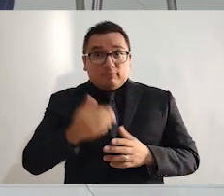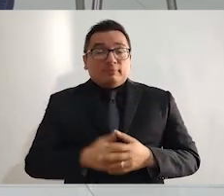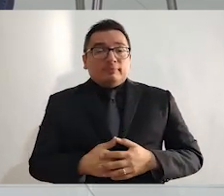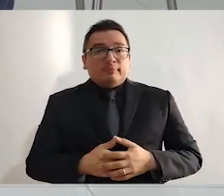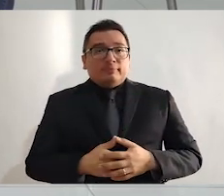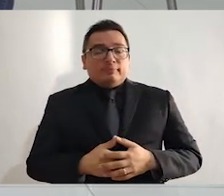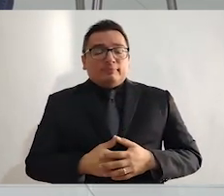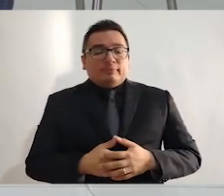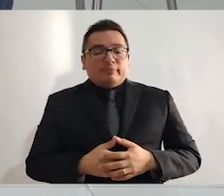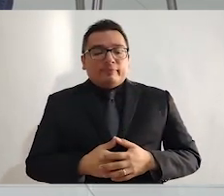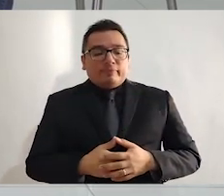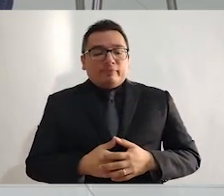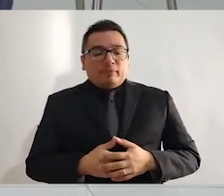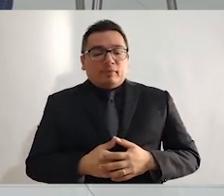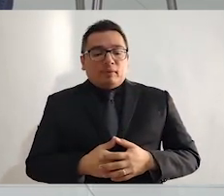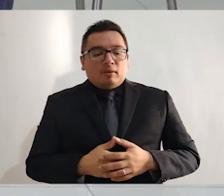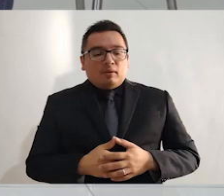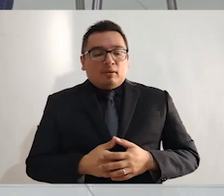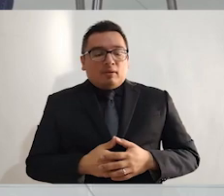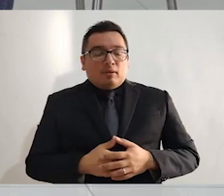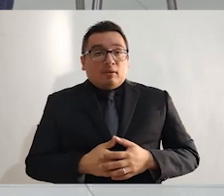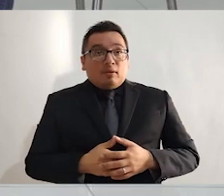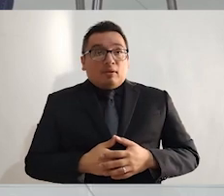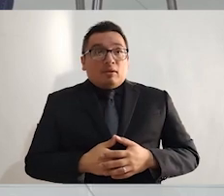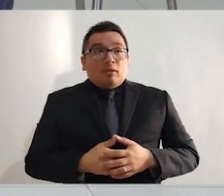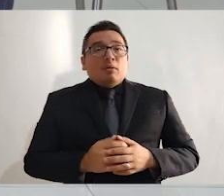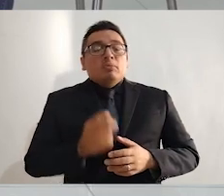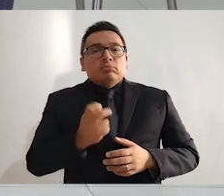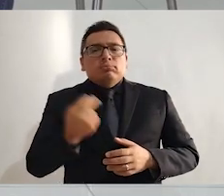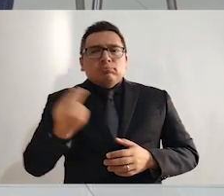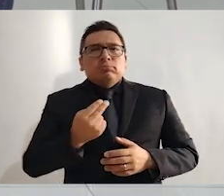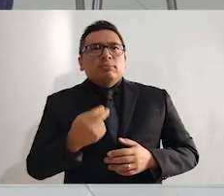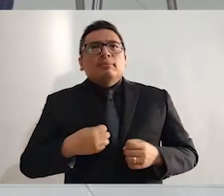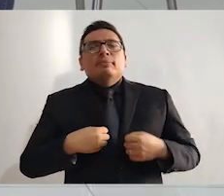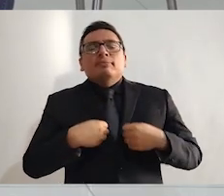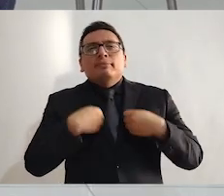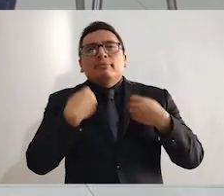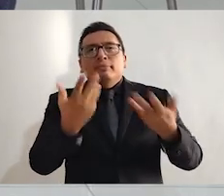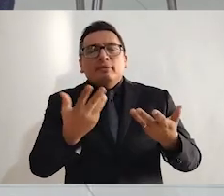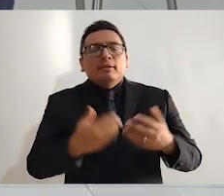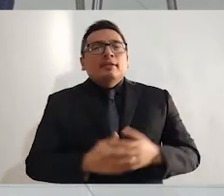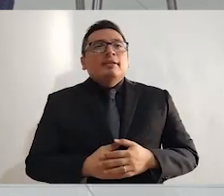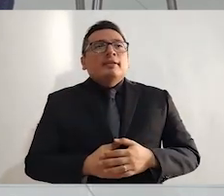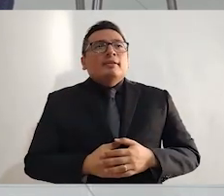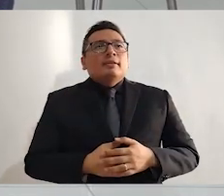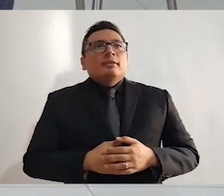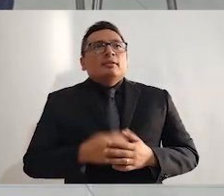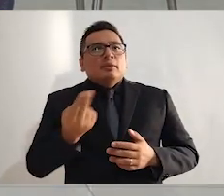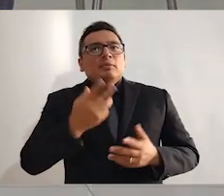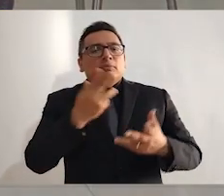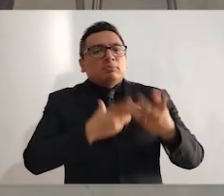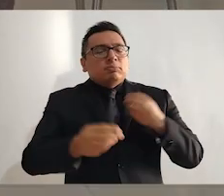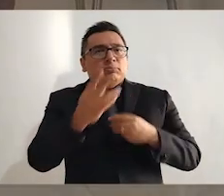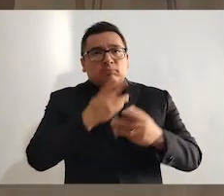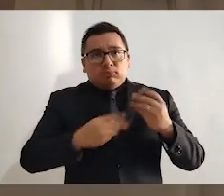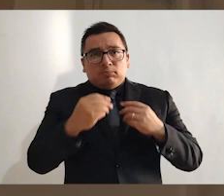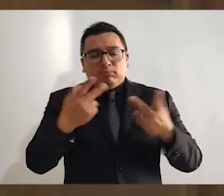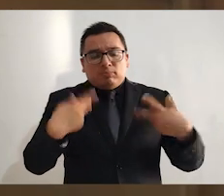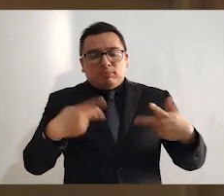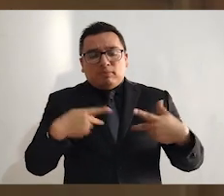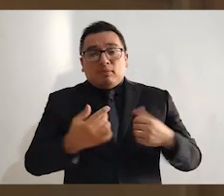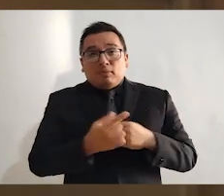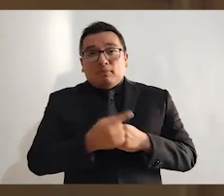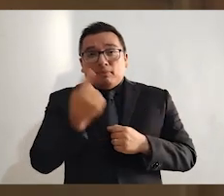escucha. Bueno, pues que tengan esa apertura de convivir, de estar con